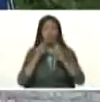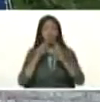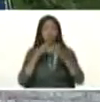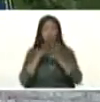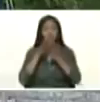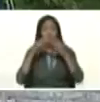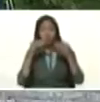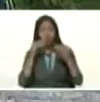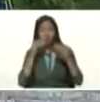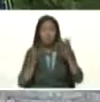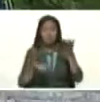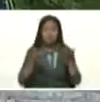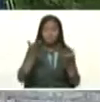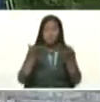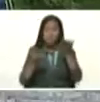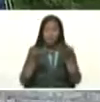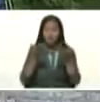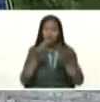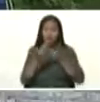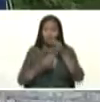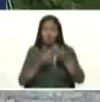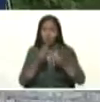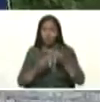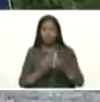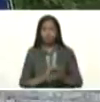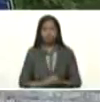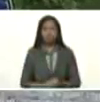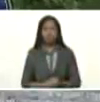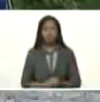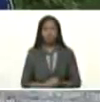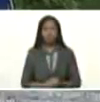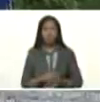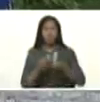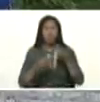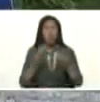todo haciendo un balance del éxito